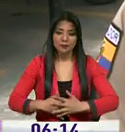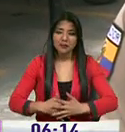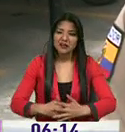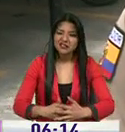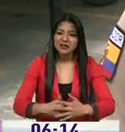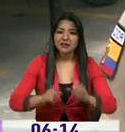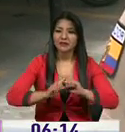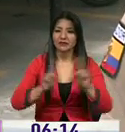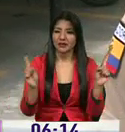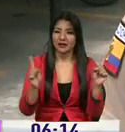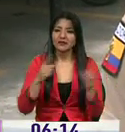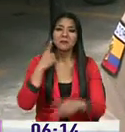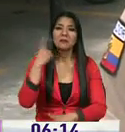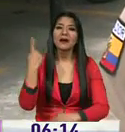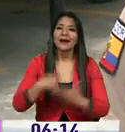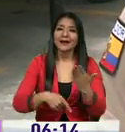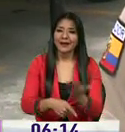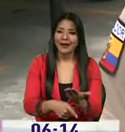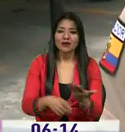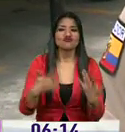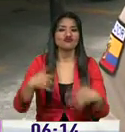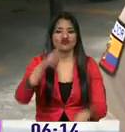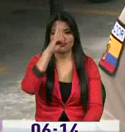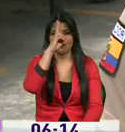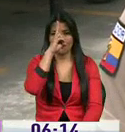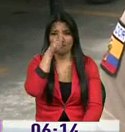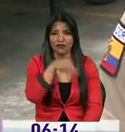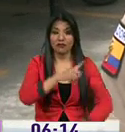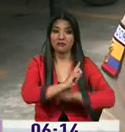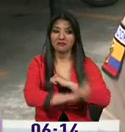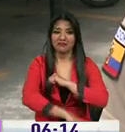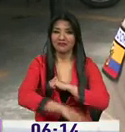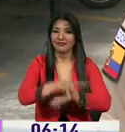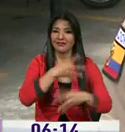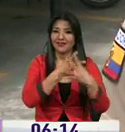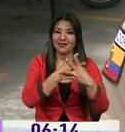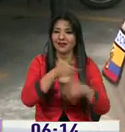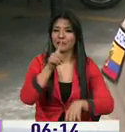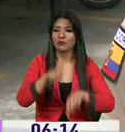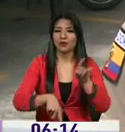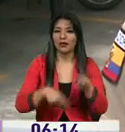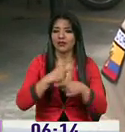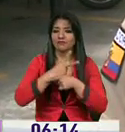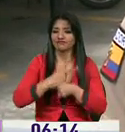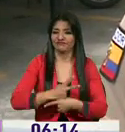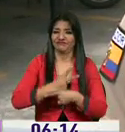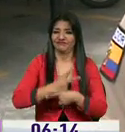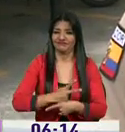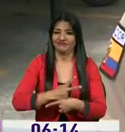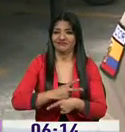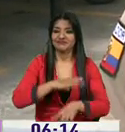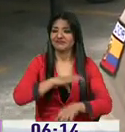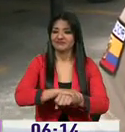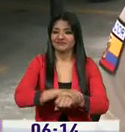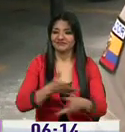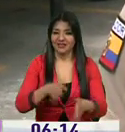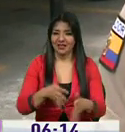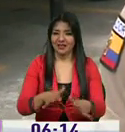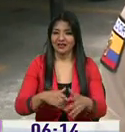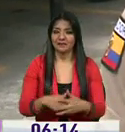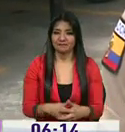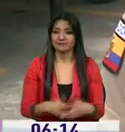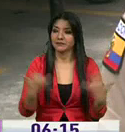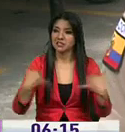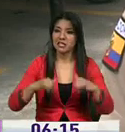actividades o acciones de malas intenciones en el sentido para poder en algo blindarse y no poder ser detenido y ser las personas que